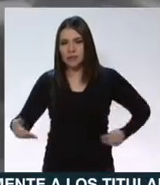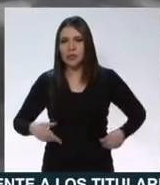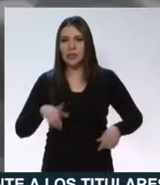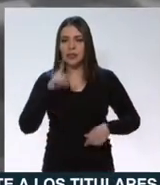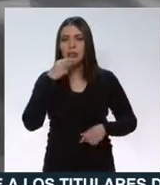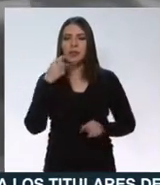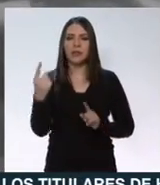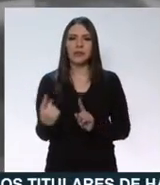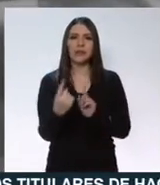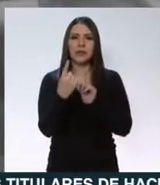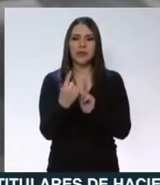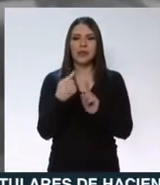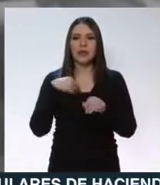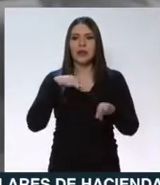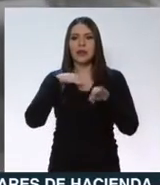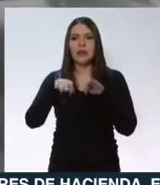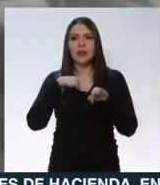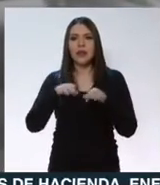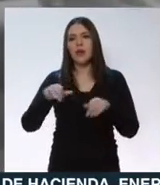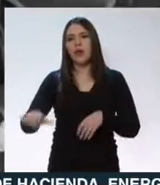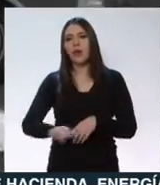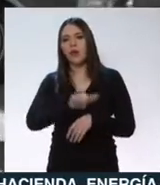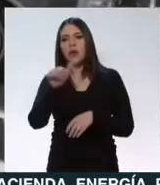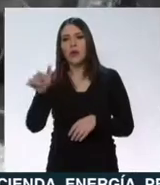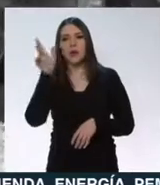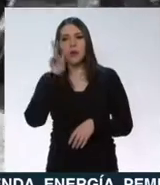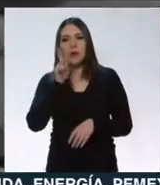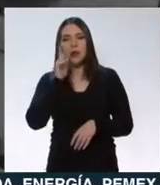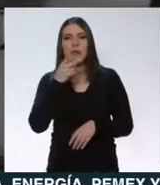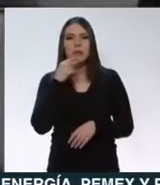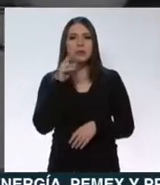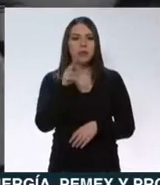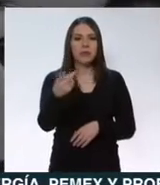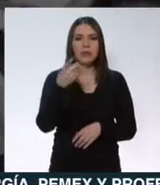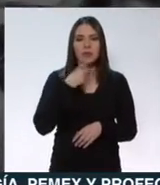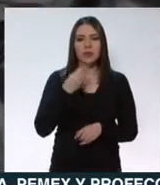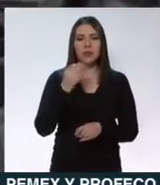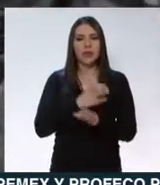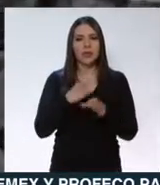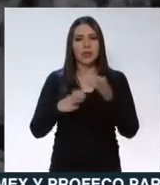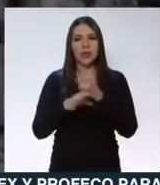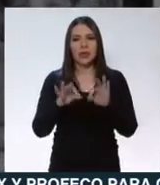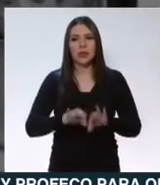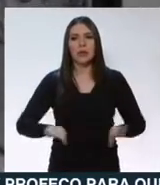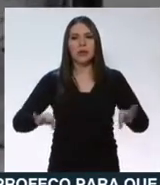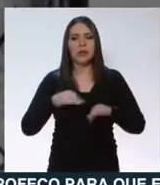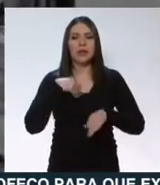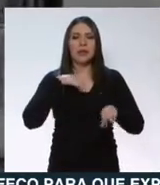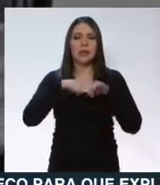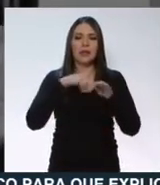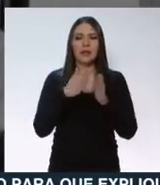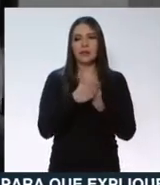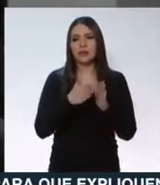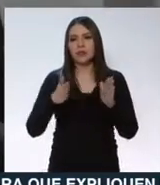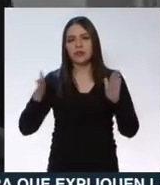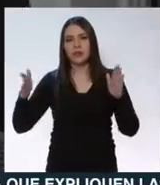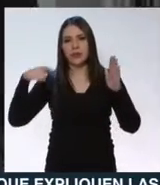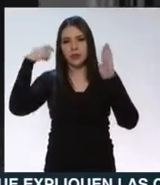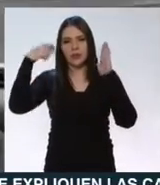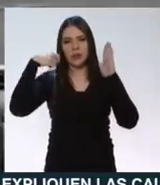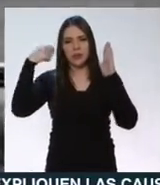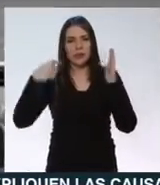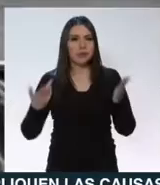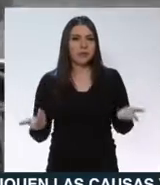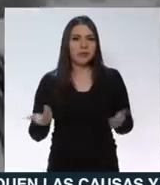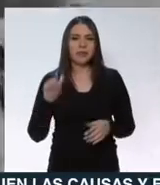Alfonso, ya trabajando con él directamente ahí, hicimos otra escena y me dijo cosas importantes con las que trabajé durante todo el rodaje. Y